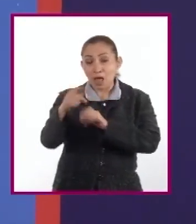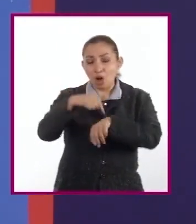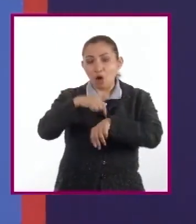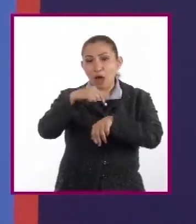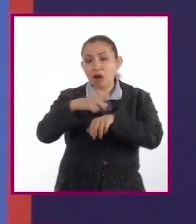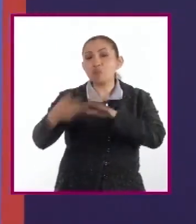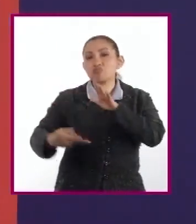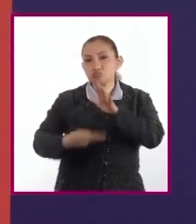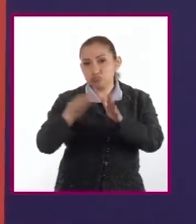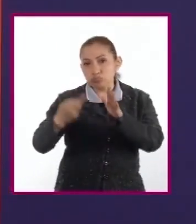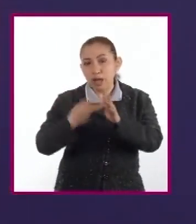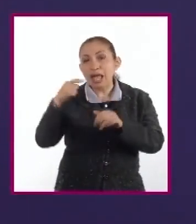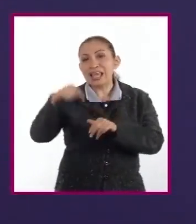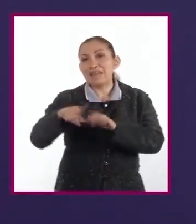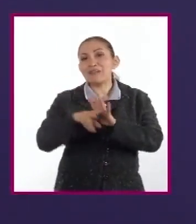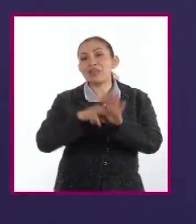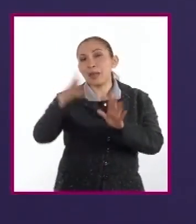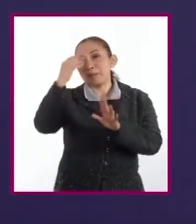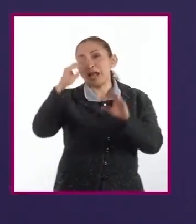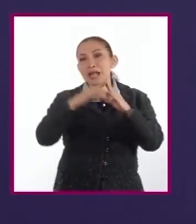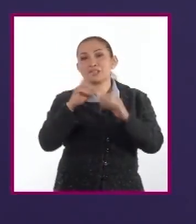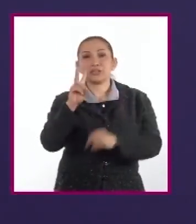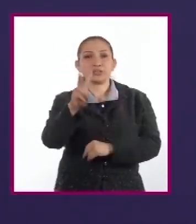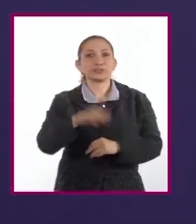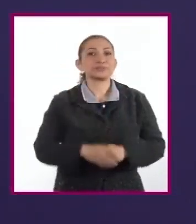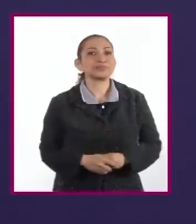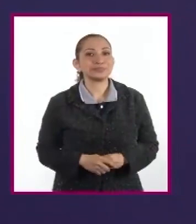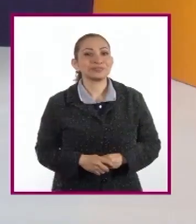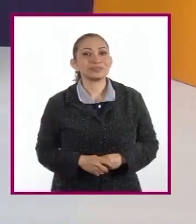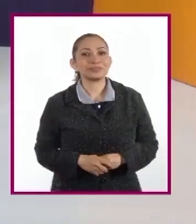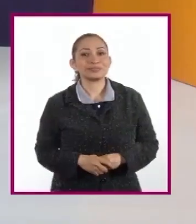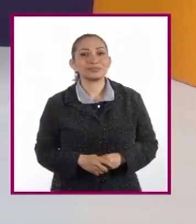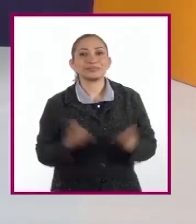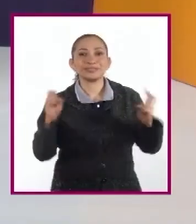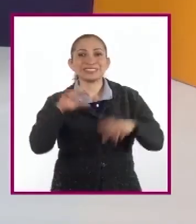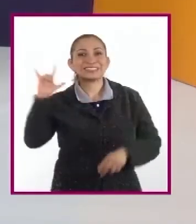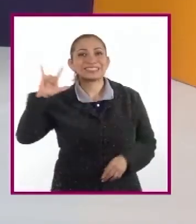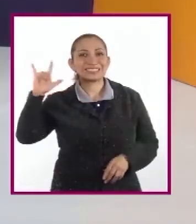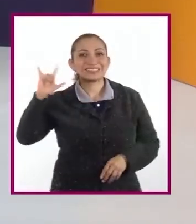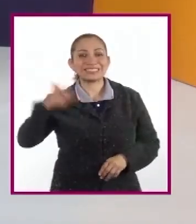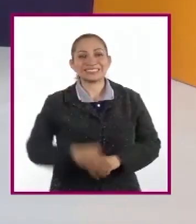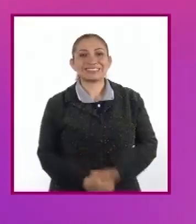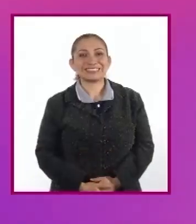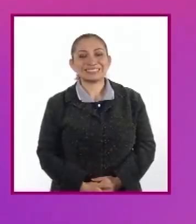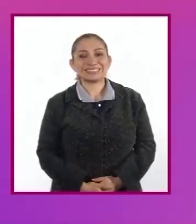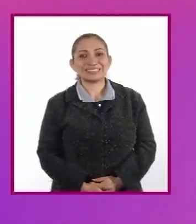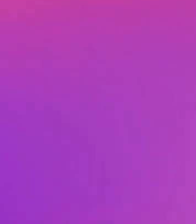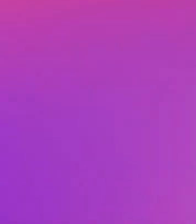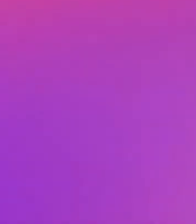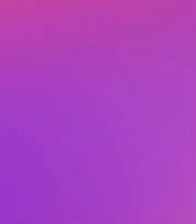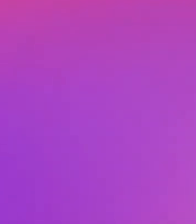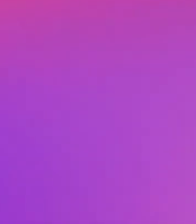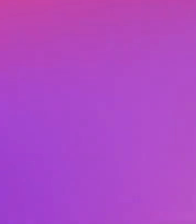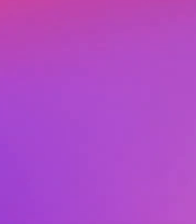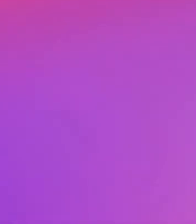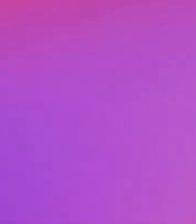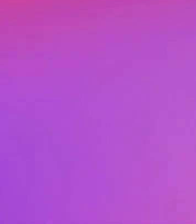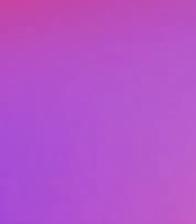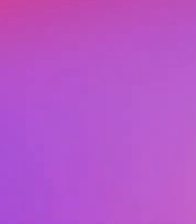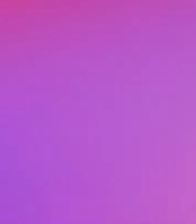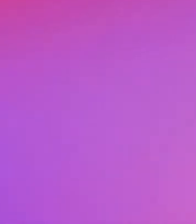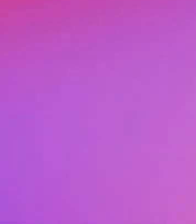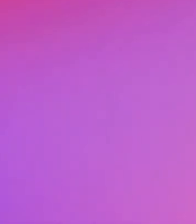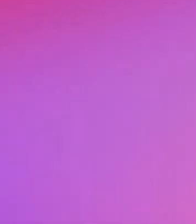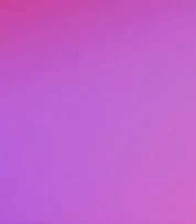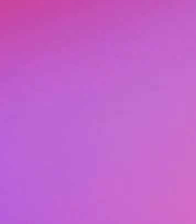de repeticiones del programa Aprende en Casa 2. ¡Hasta la próxima! Si tienes dudas o necesitas